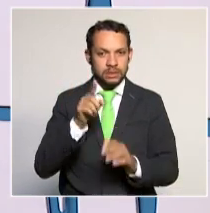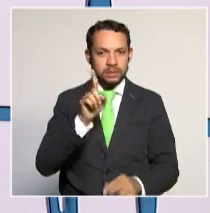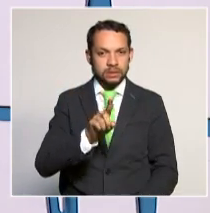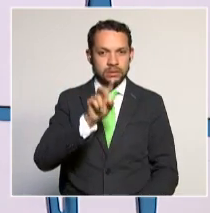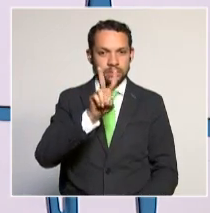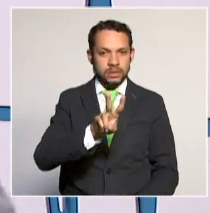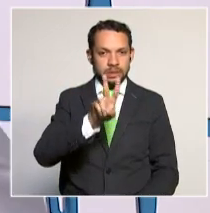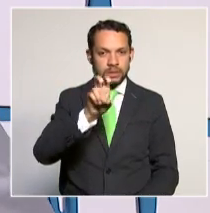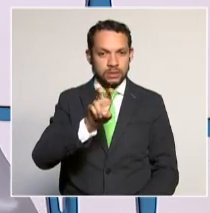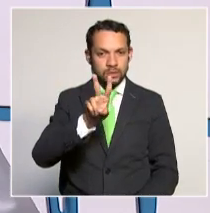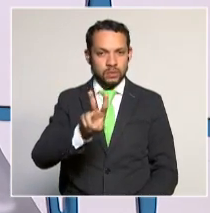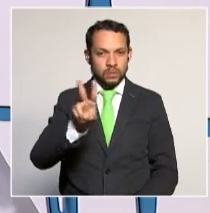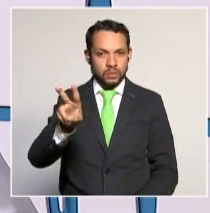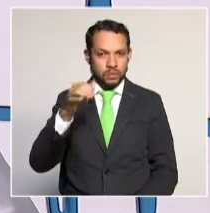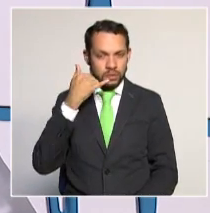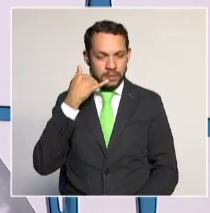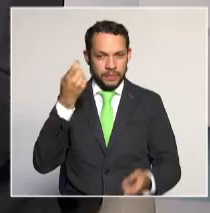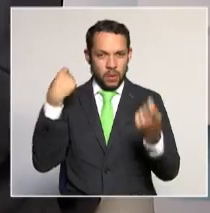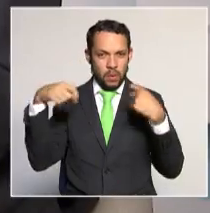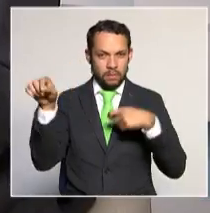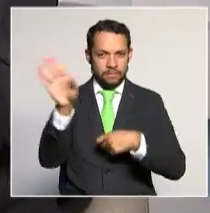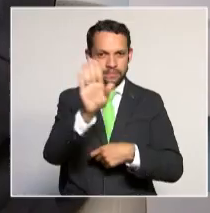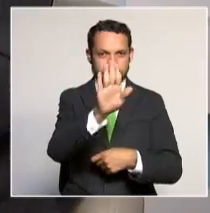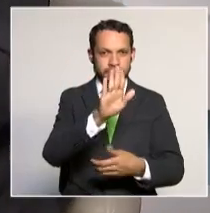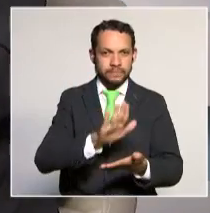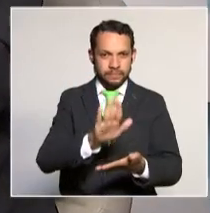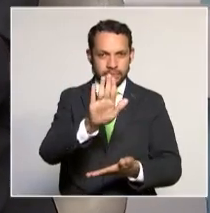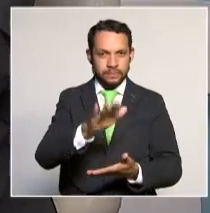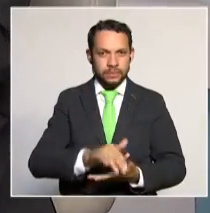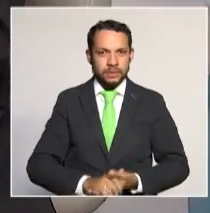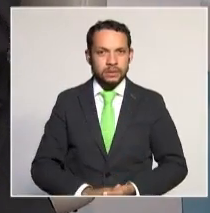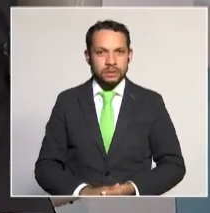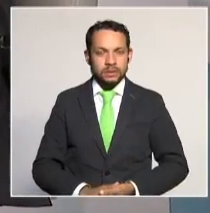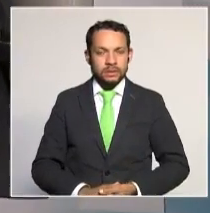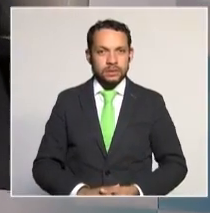018-127-222 después de este corte comerciales. Ya regresamos.